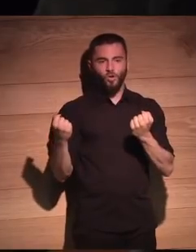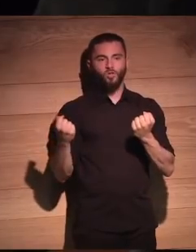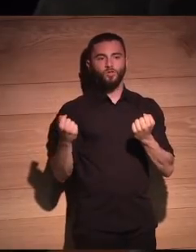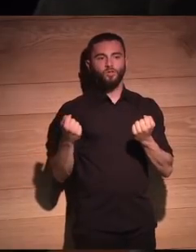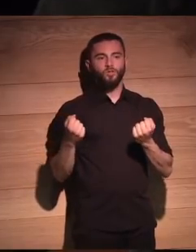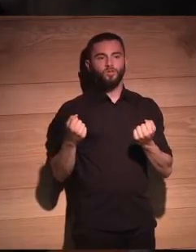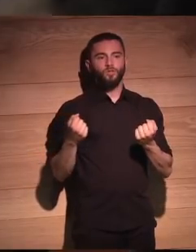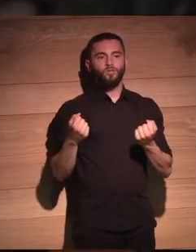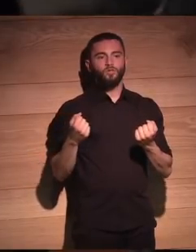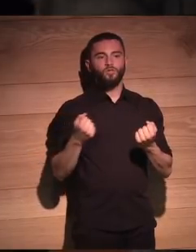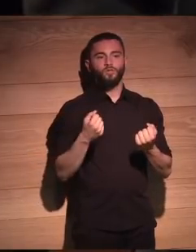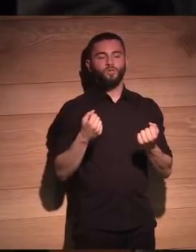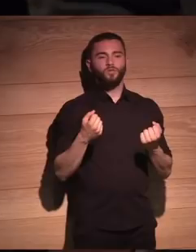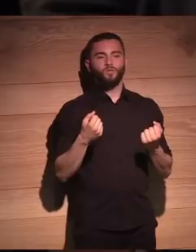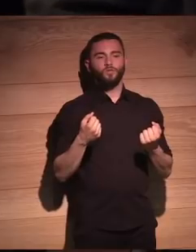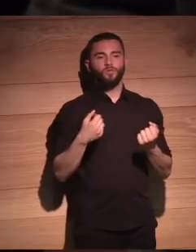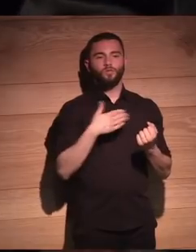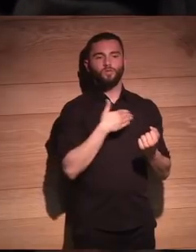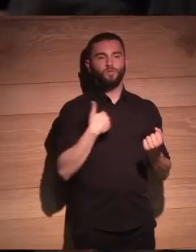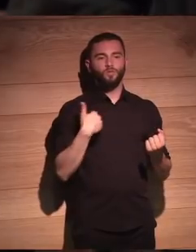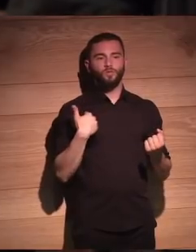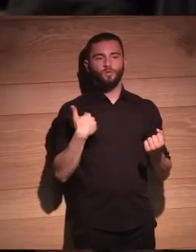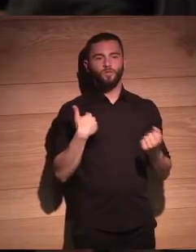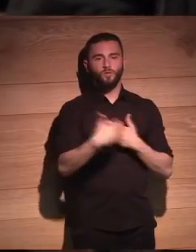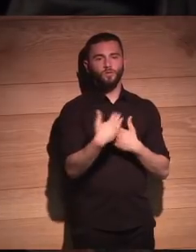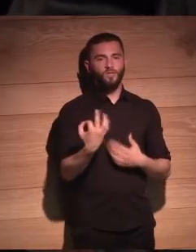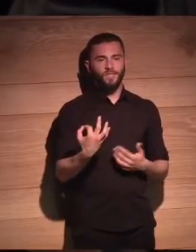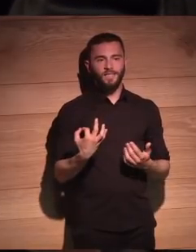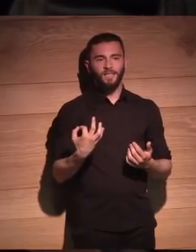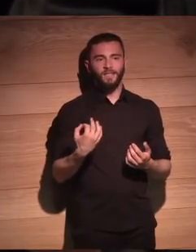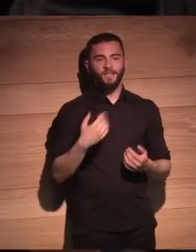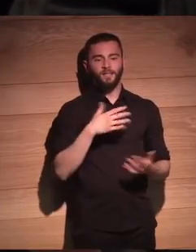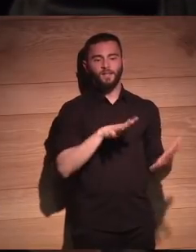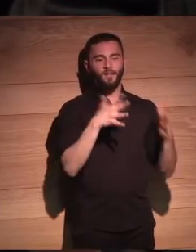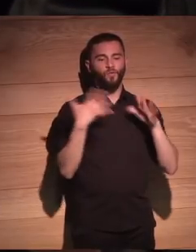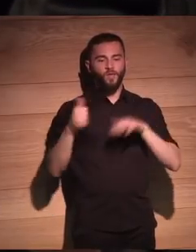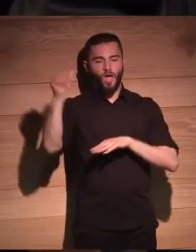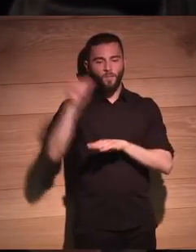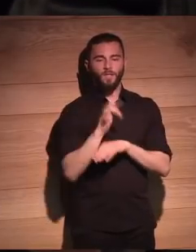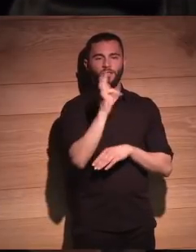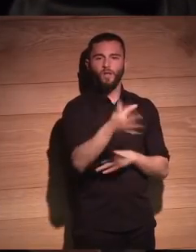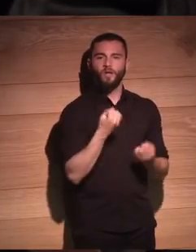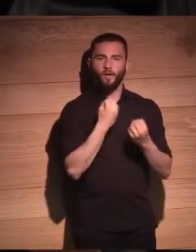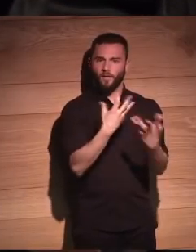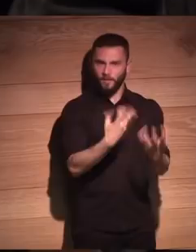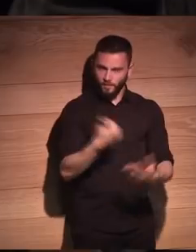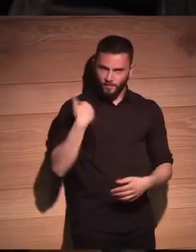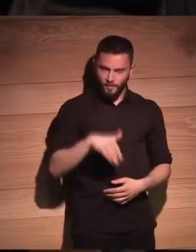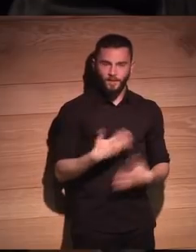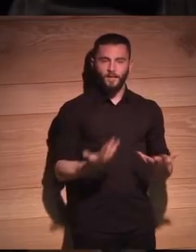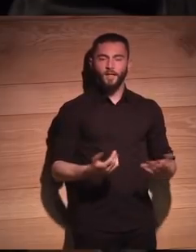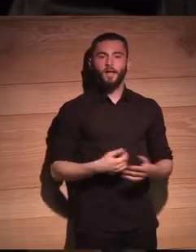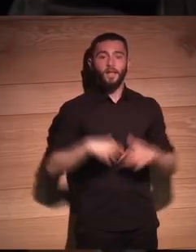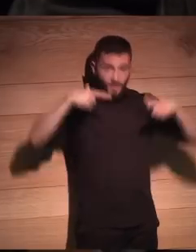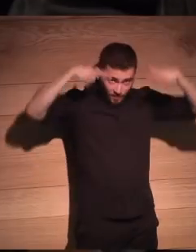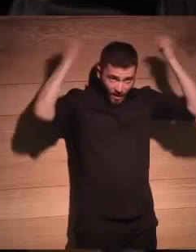pueden esperar. Y la cuestión es, habéis hablado de cómo ha evolucionado, cómo va a ser la próxima película tal vez, y cómo se puede ver